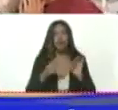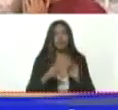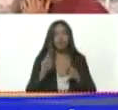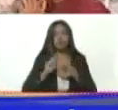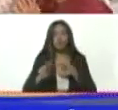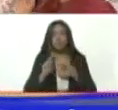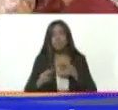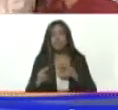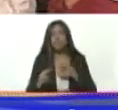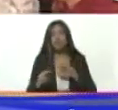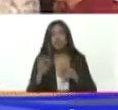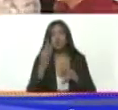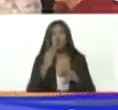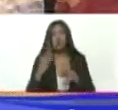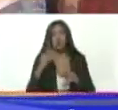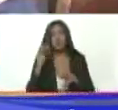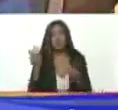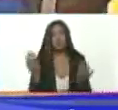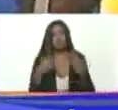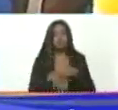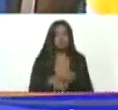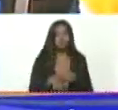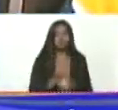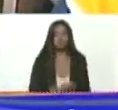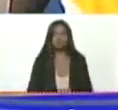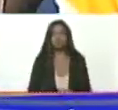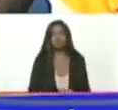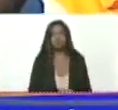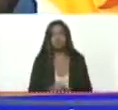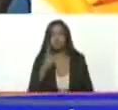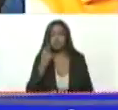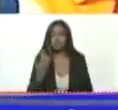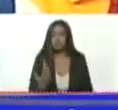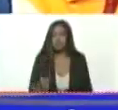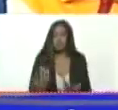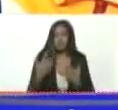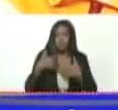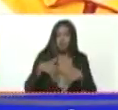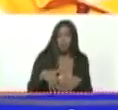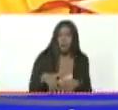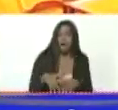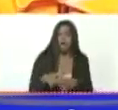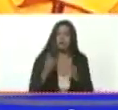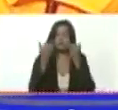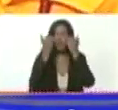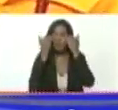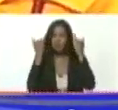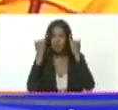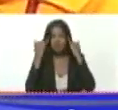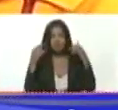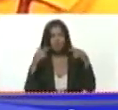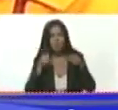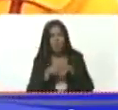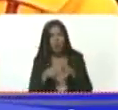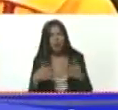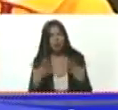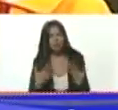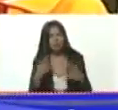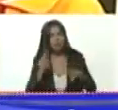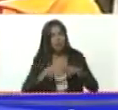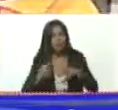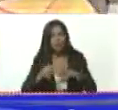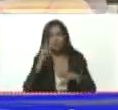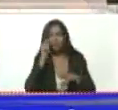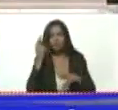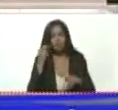No se llena de la pureza, de la inocencia, de la alegría de los niños y